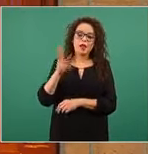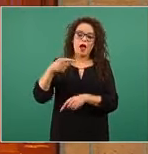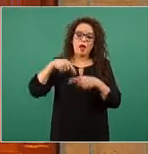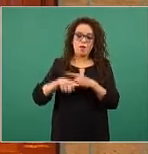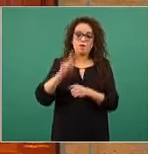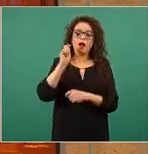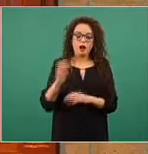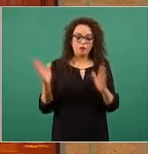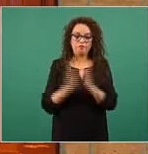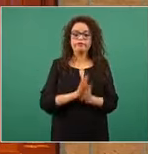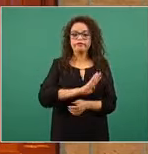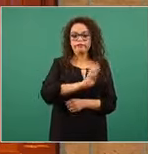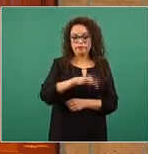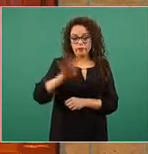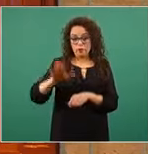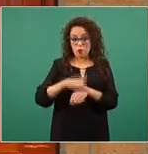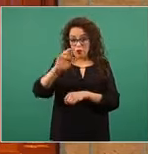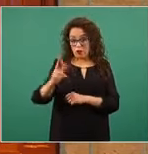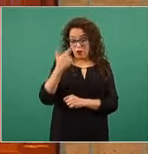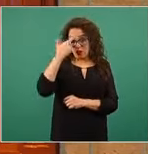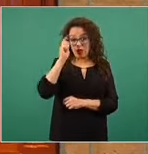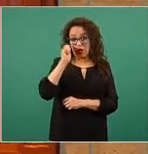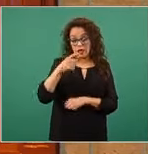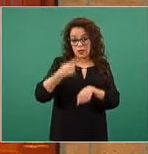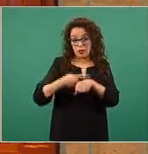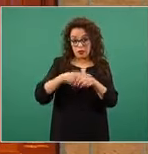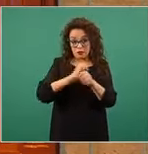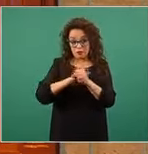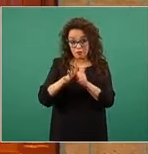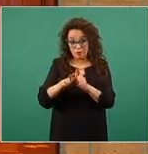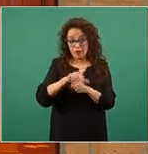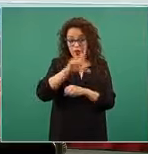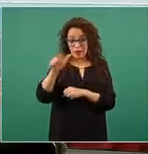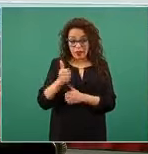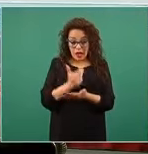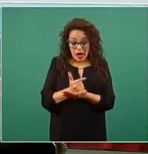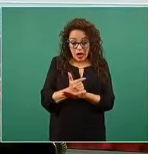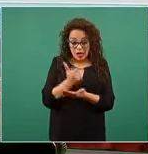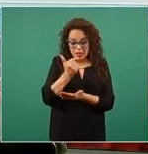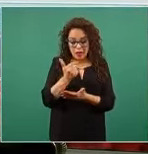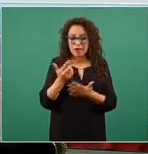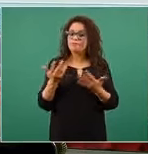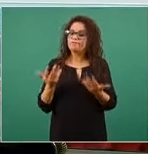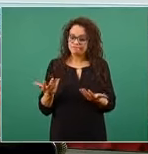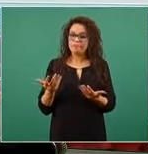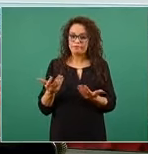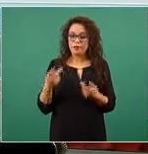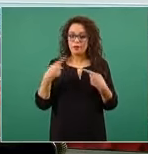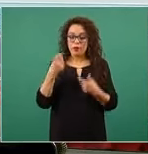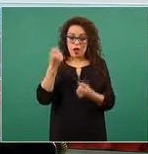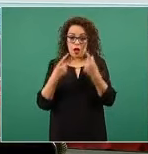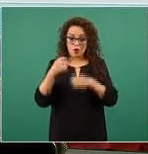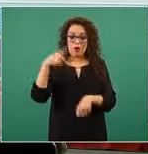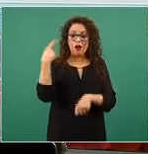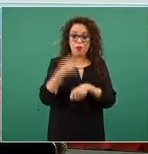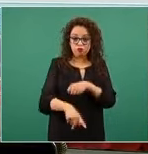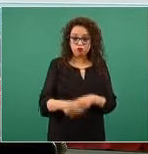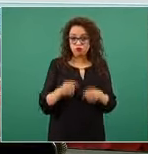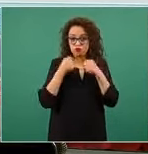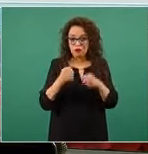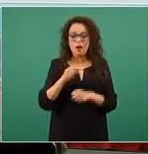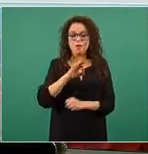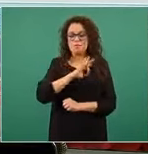defunciones, recordando que COVID-19 por sus complicaciones, lamentablemente hay personas, sobre todo con factores de riesgo, que pueden fallecer.